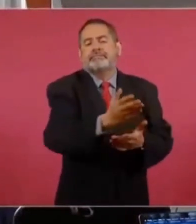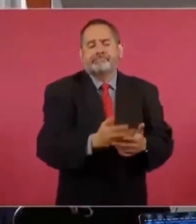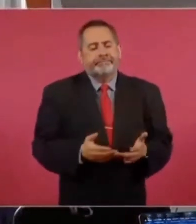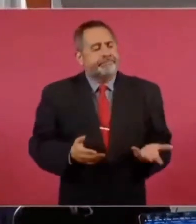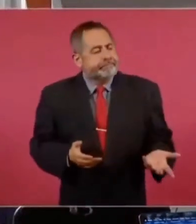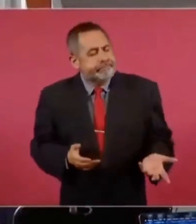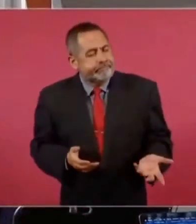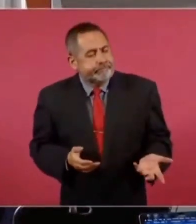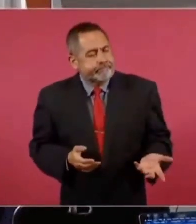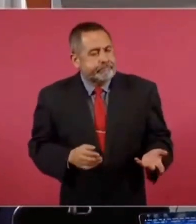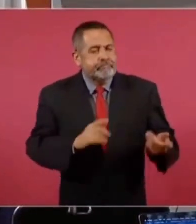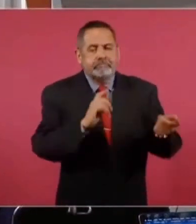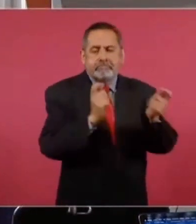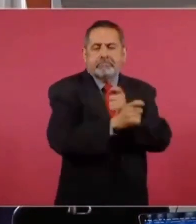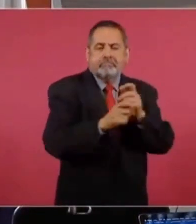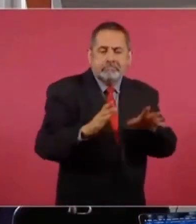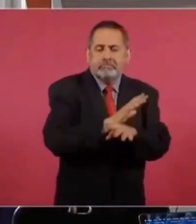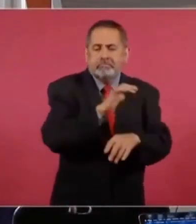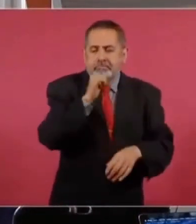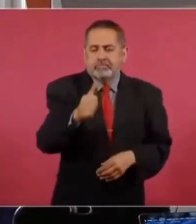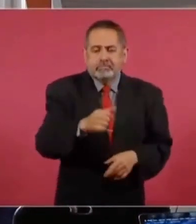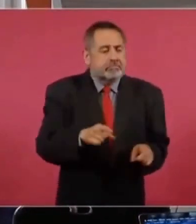el cambio, la transformación.